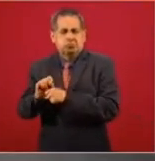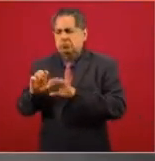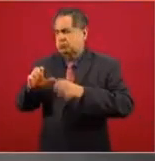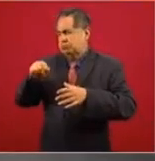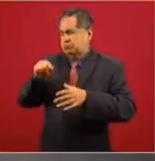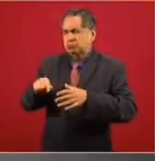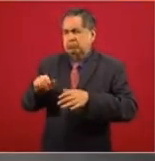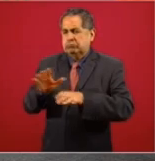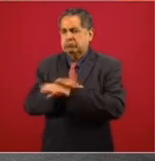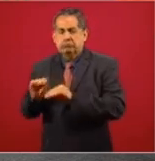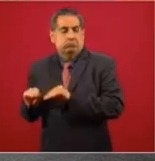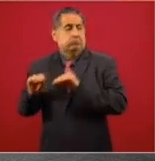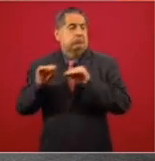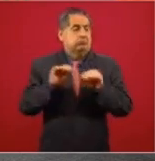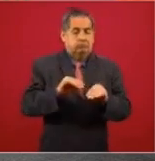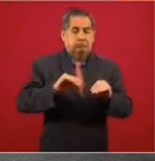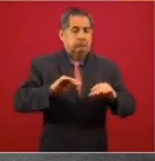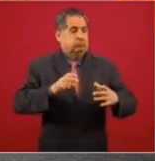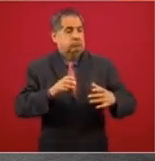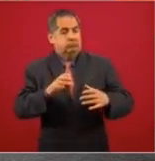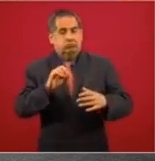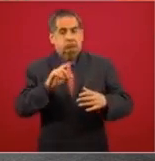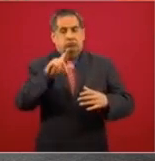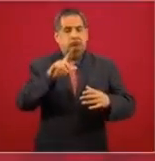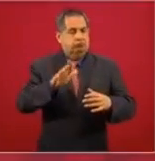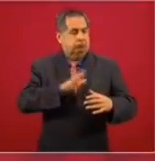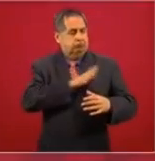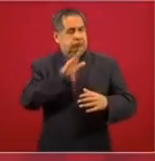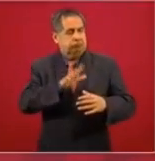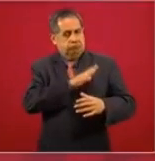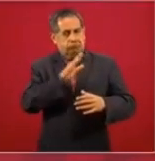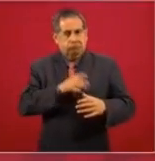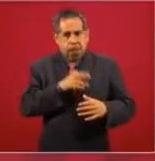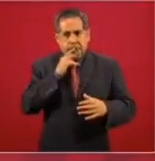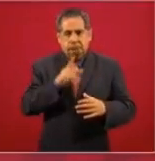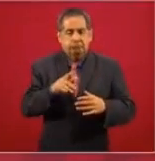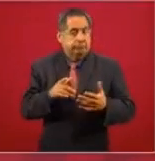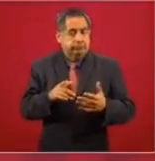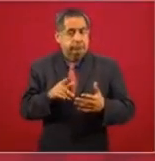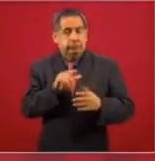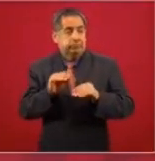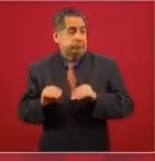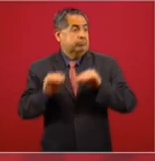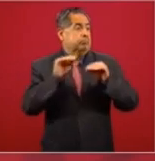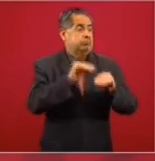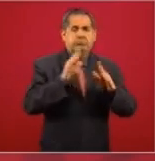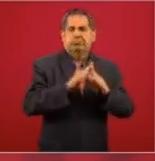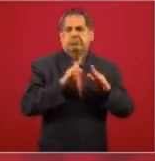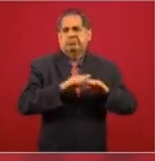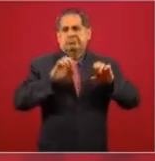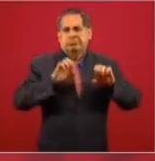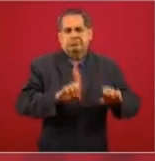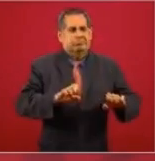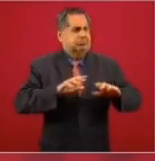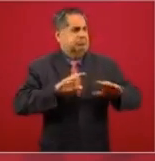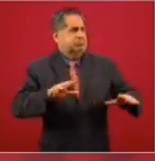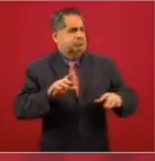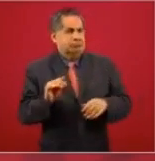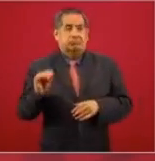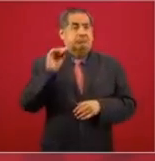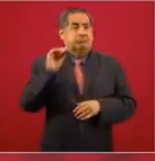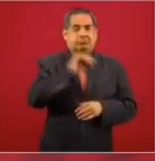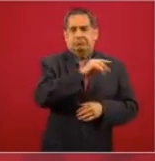popular pasaban ya a una de clase media y luego una residencia y luego al